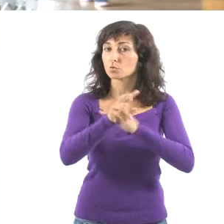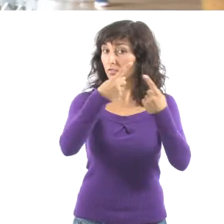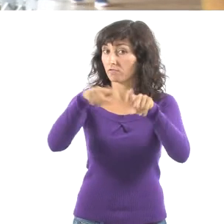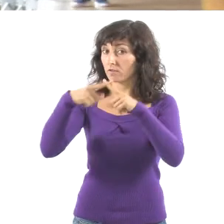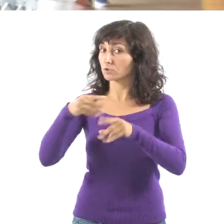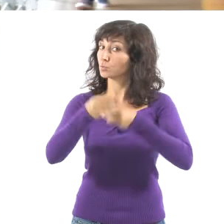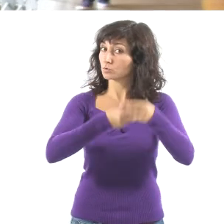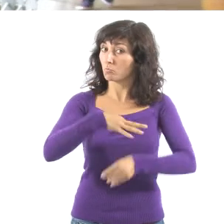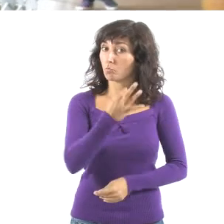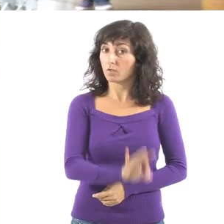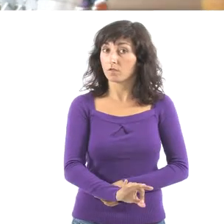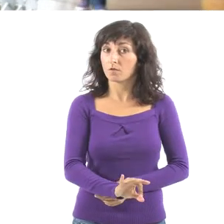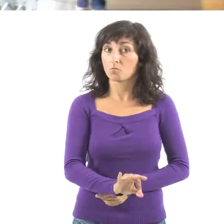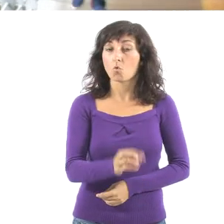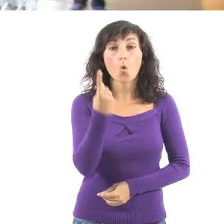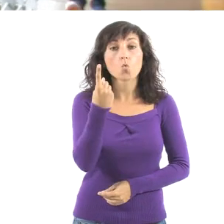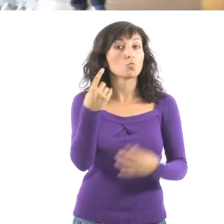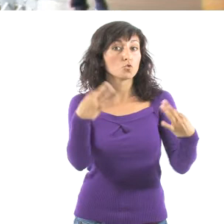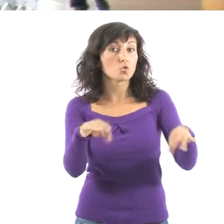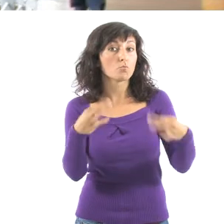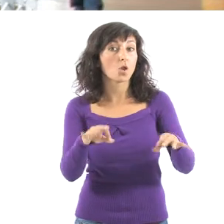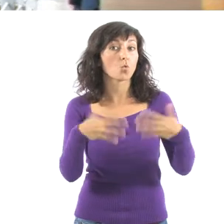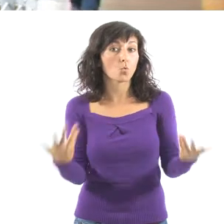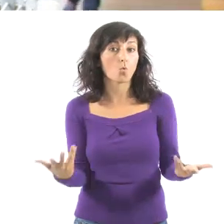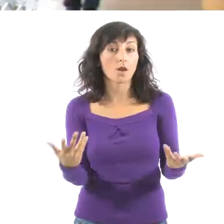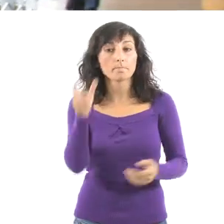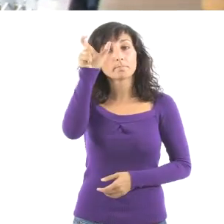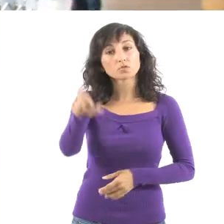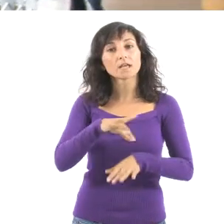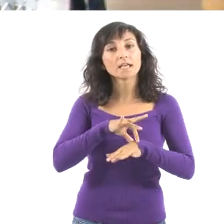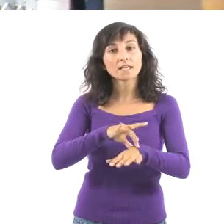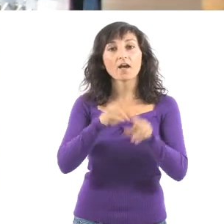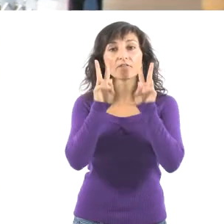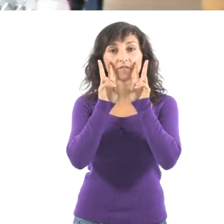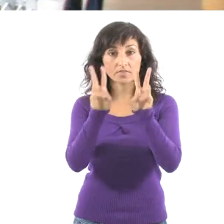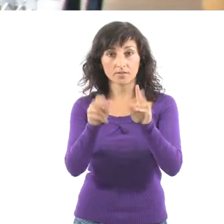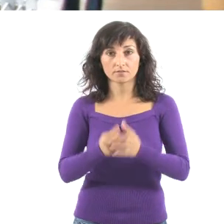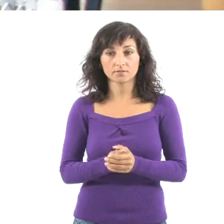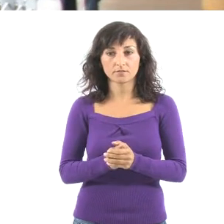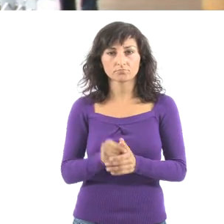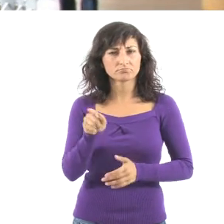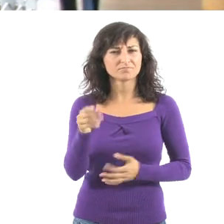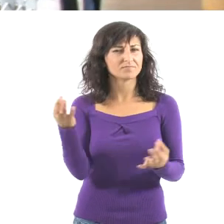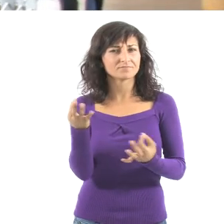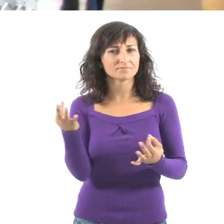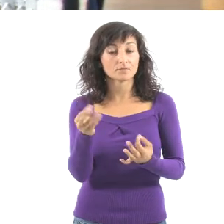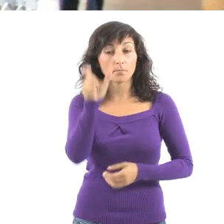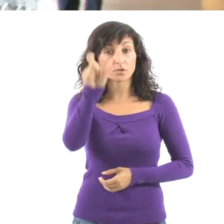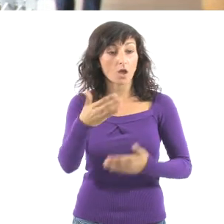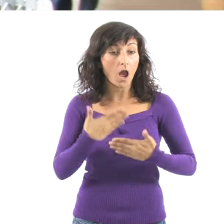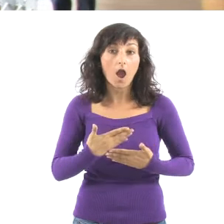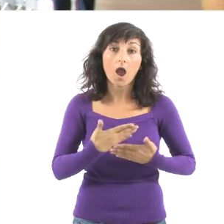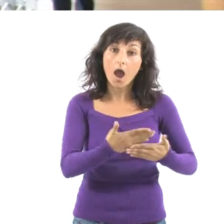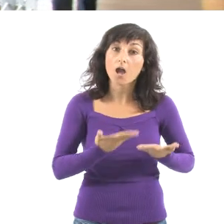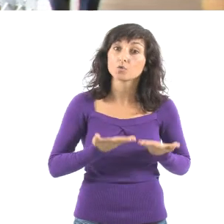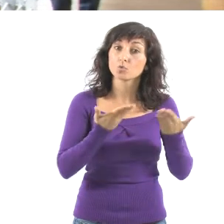comunes es el empleo de un guía vidente. Un guía vidente no es sino una persona que ayuda a esa persona